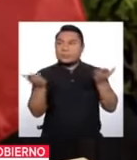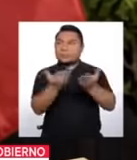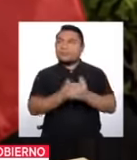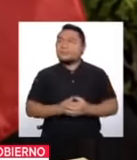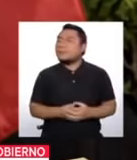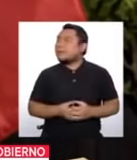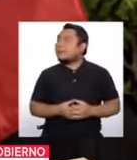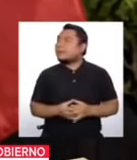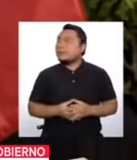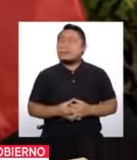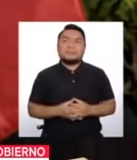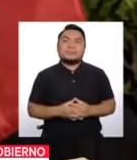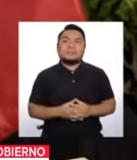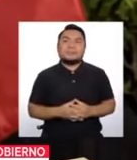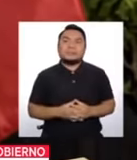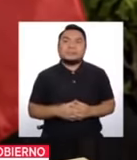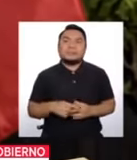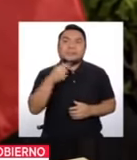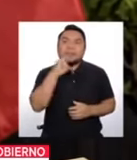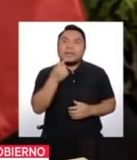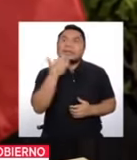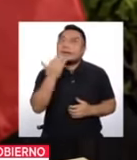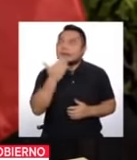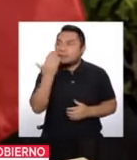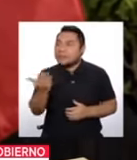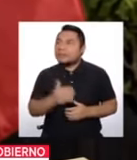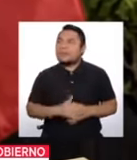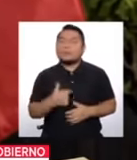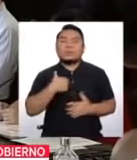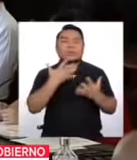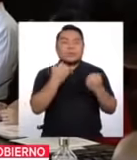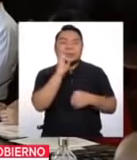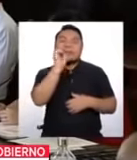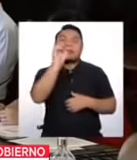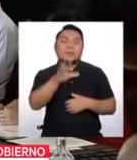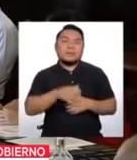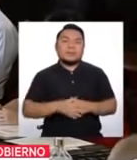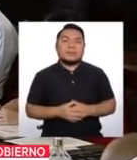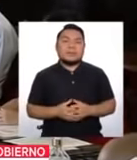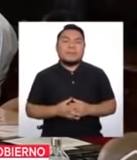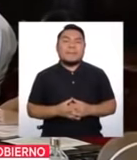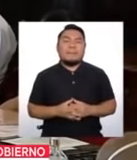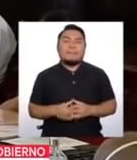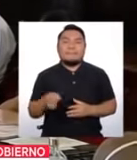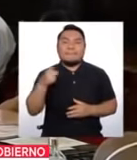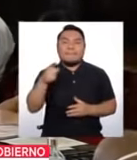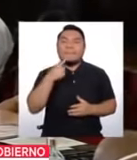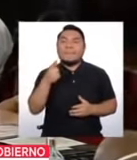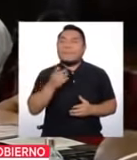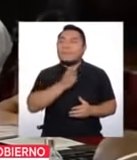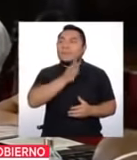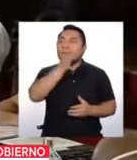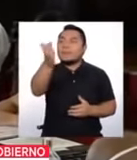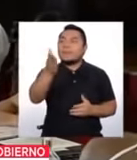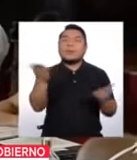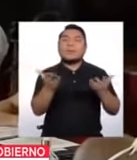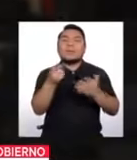Gracias, señor presidente. Antes de Yurimaguas, quisiera complementar el viaje que tuvimos a